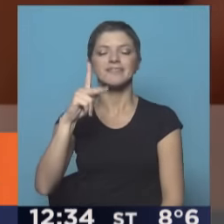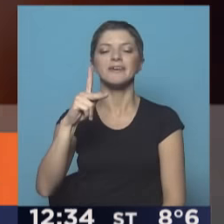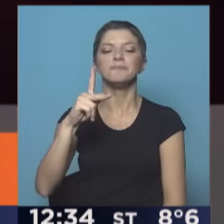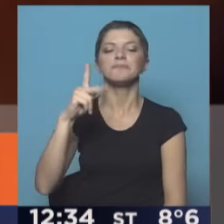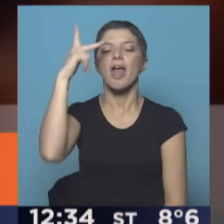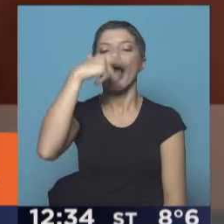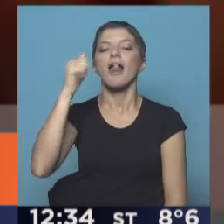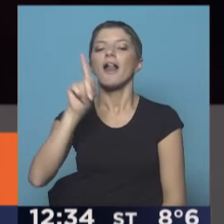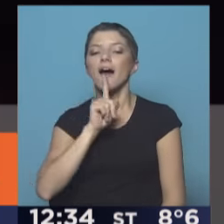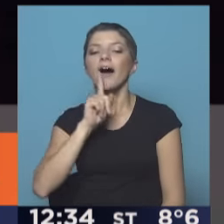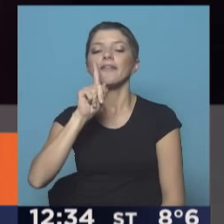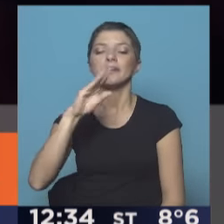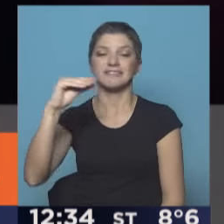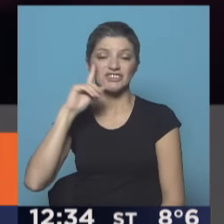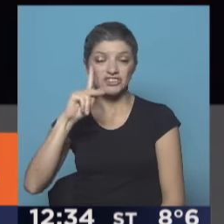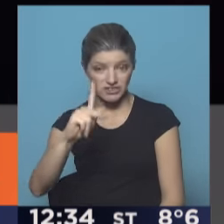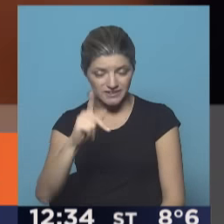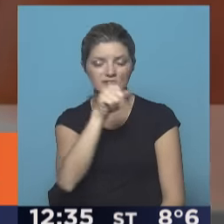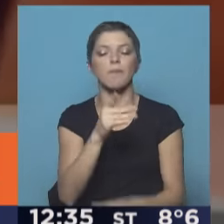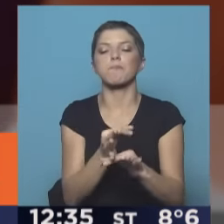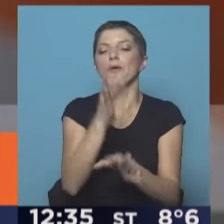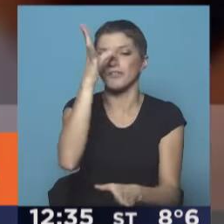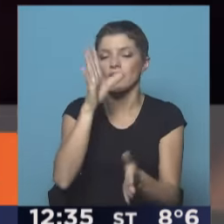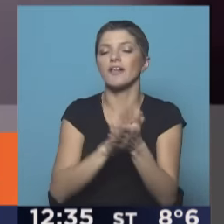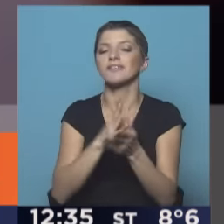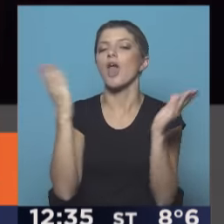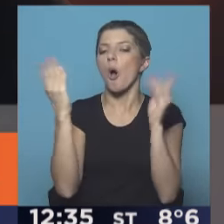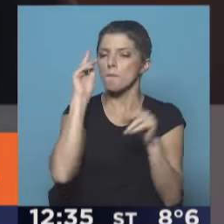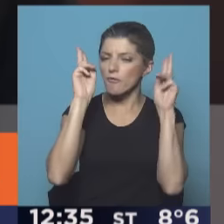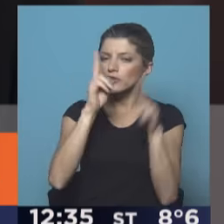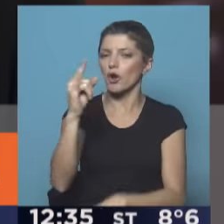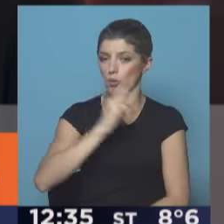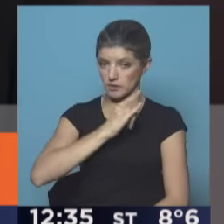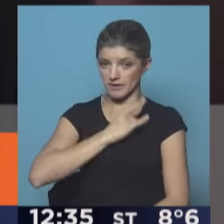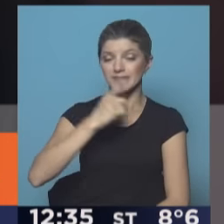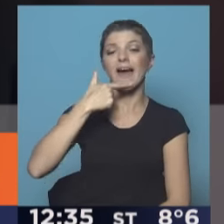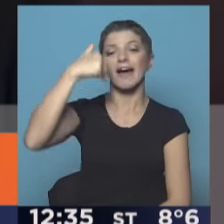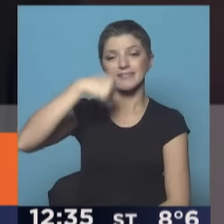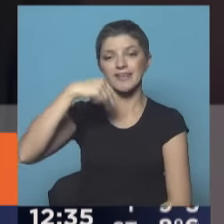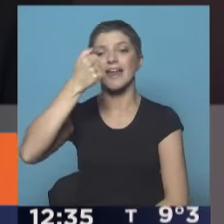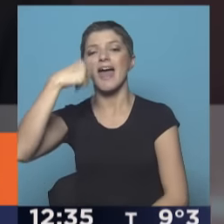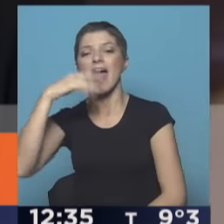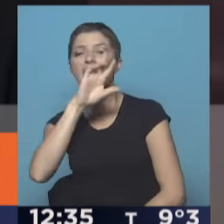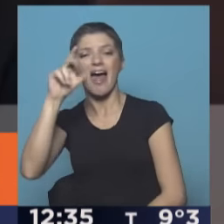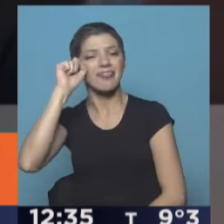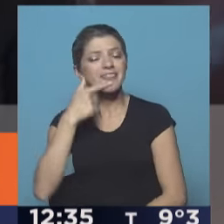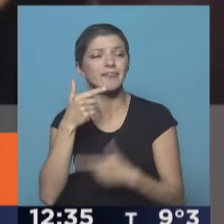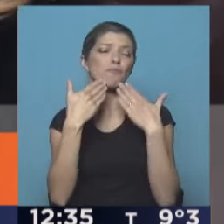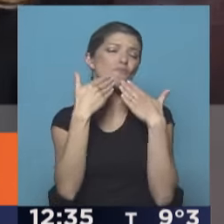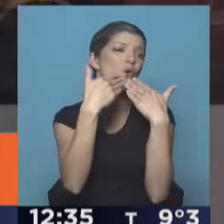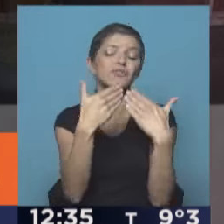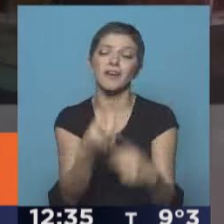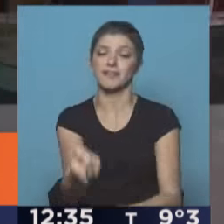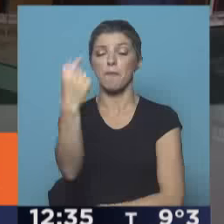internacionales de la Universidad de San Andrés Muchísimas gracias por acompañarnos en un programa tan especial como el de hoy con tantas cosas que